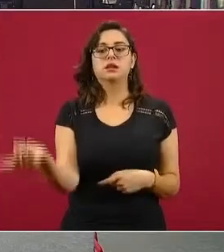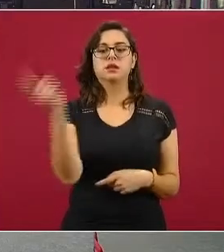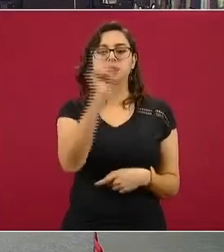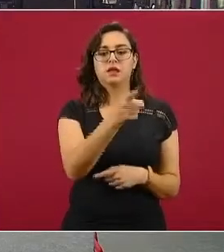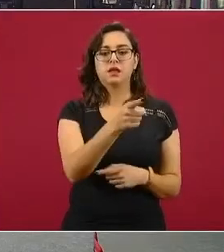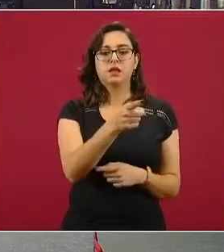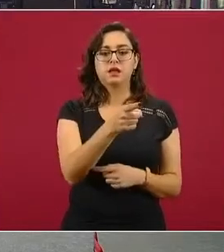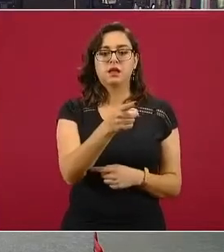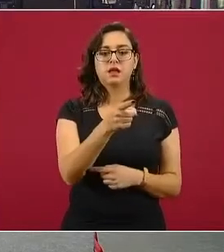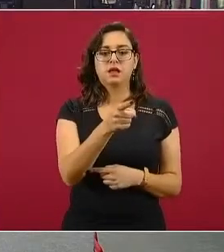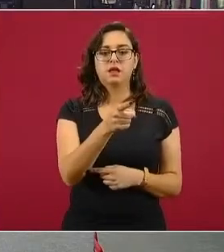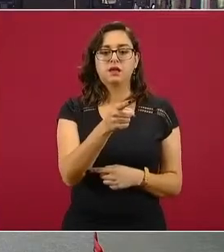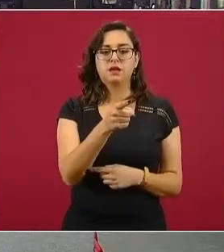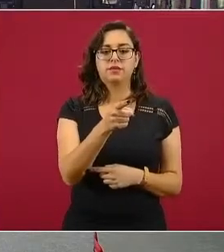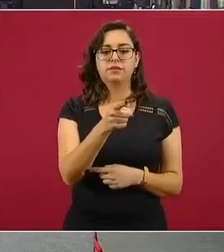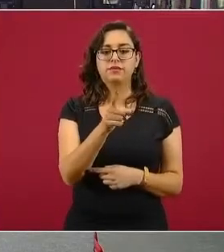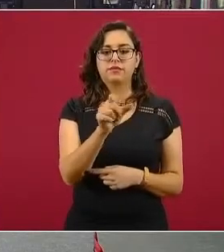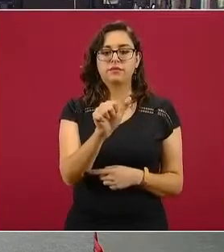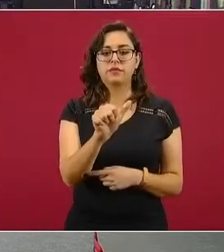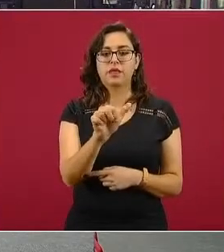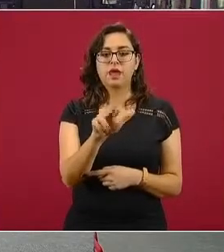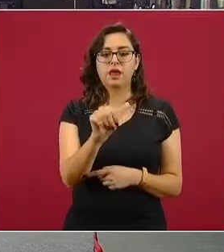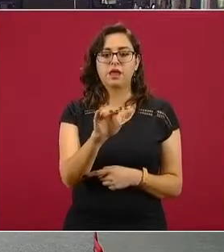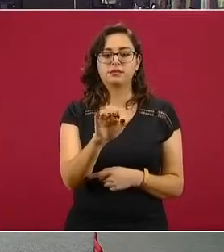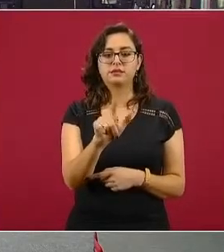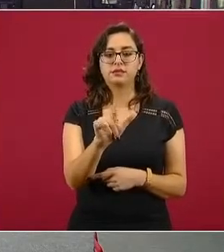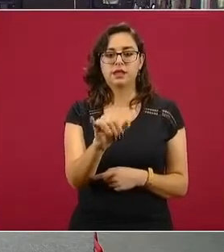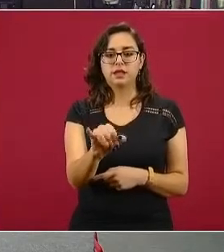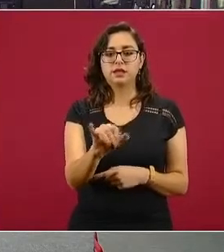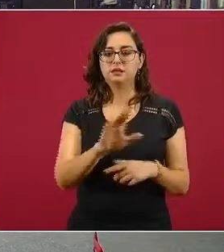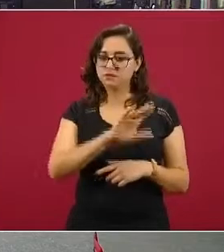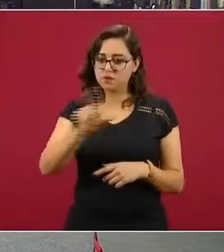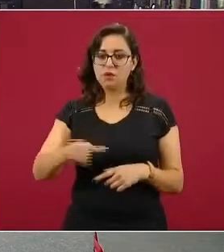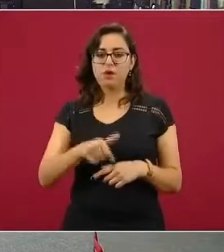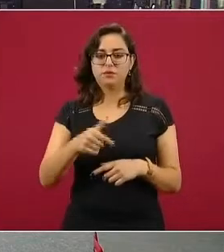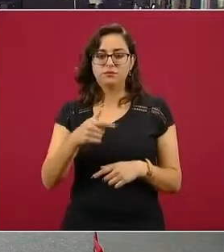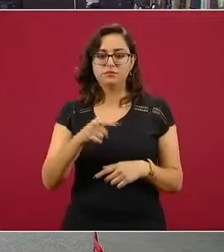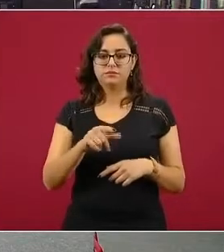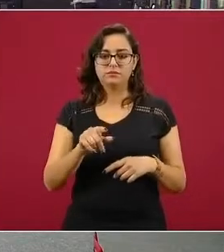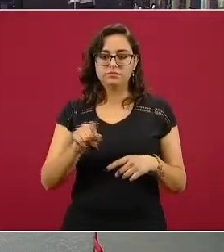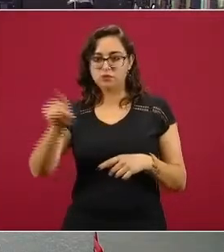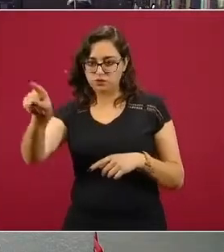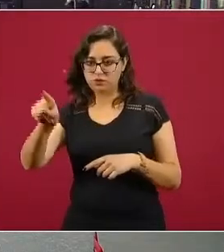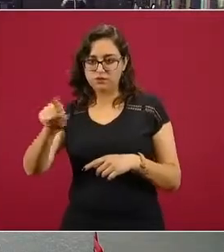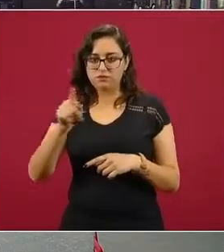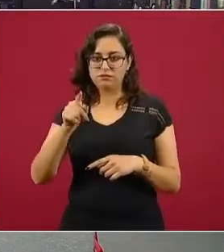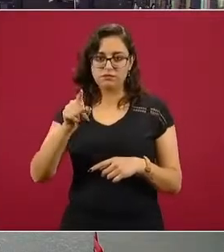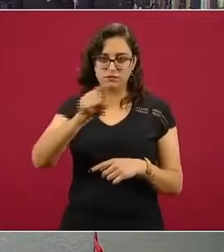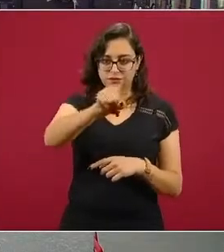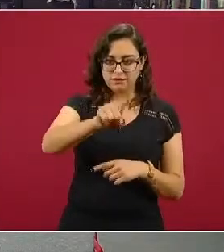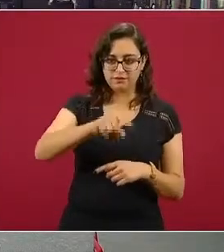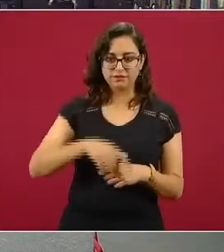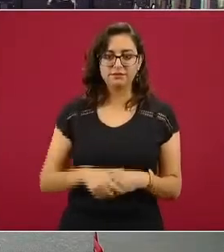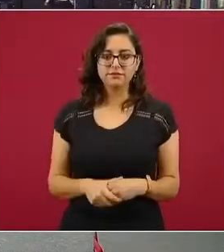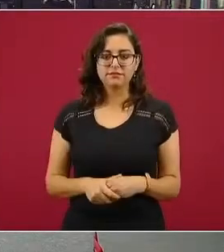a Araceli Aranday, ahí nos seguimos. Espérame. Y usted que no había participado. Adelante, y usted